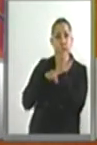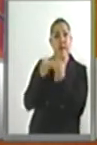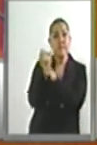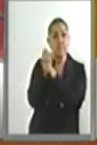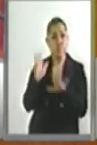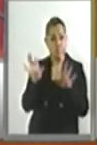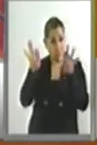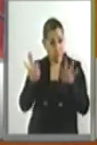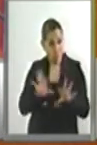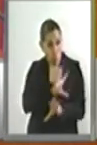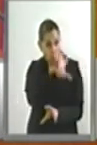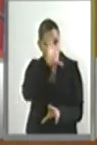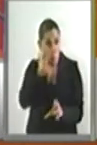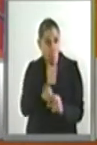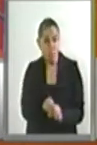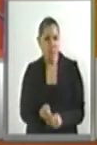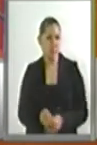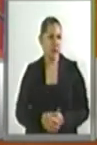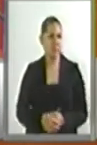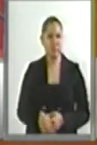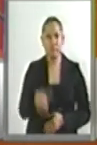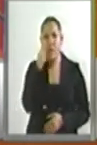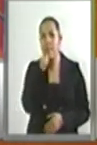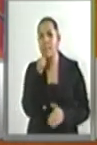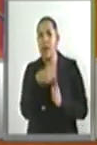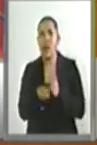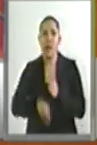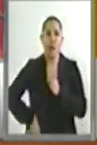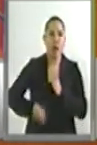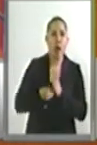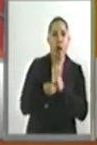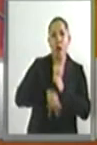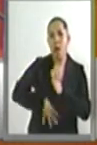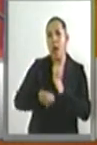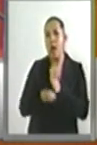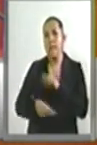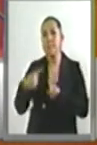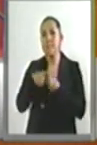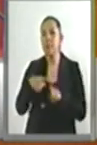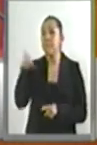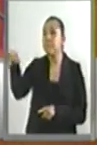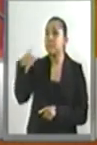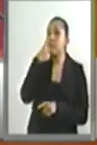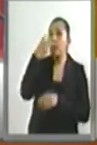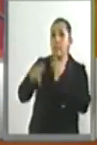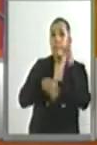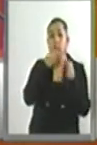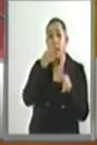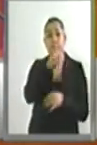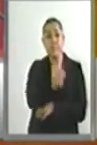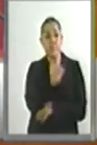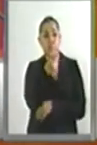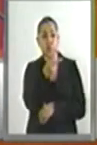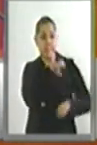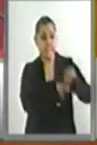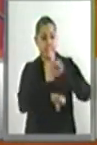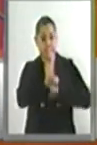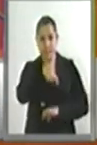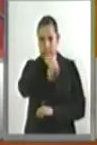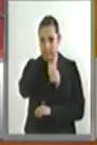medias. Nos han dicho que en este proceso participaron 22 empresas nacionales y